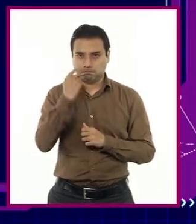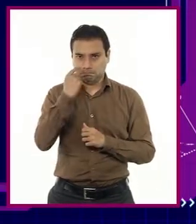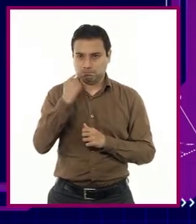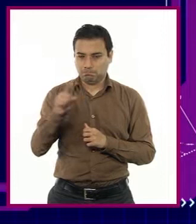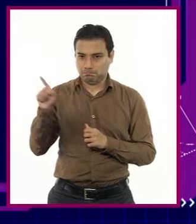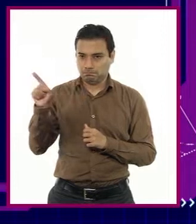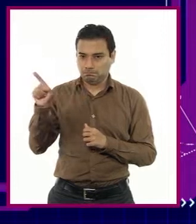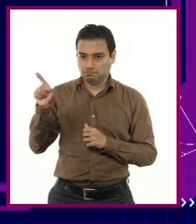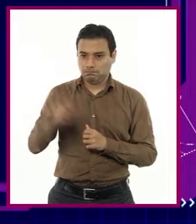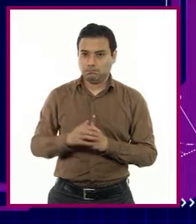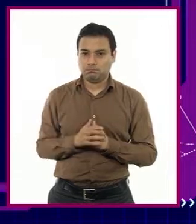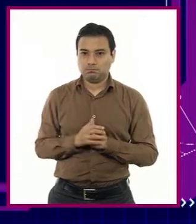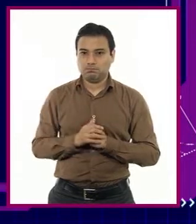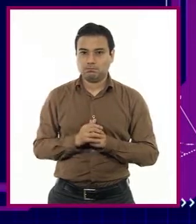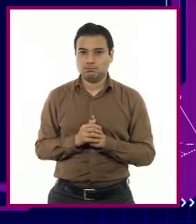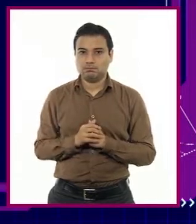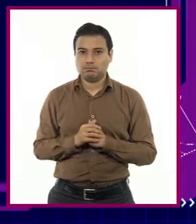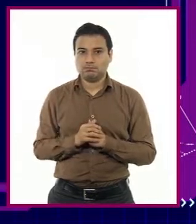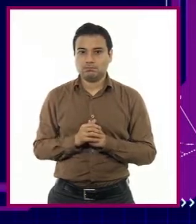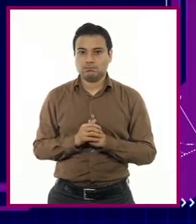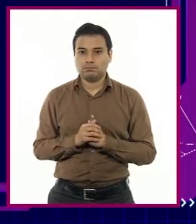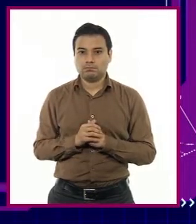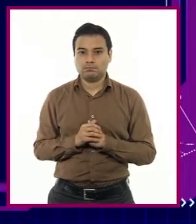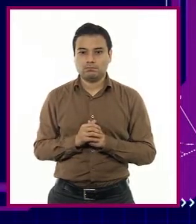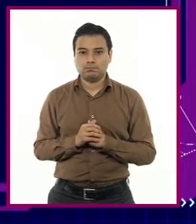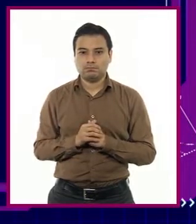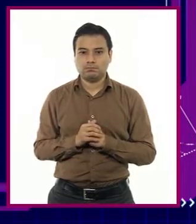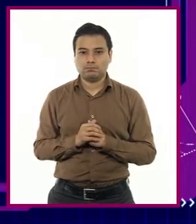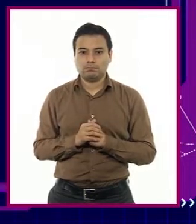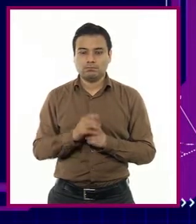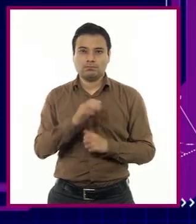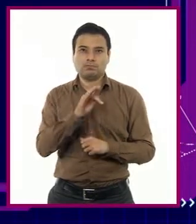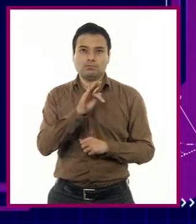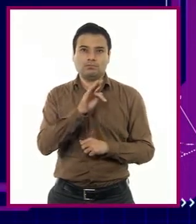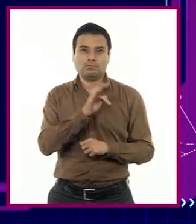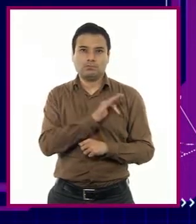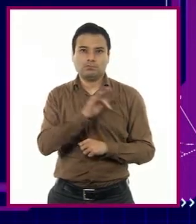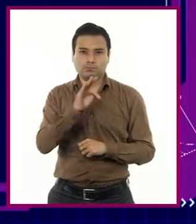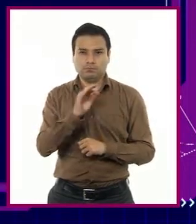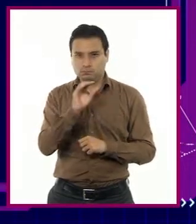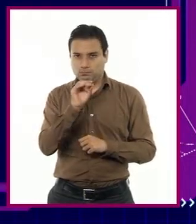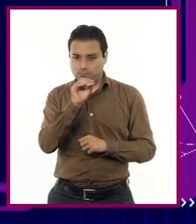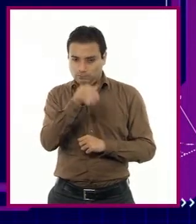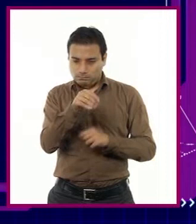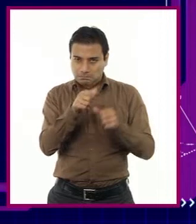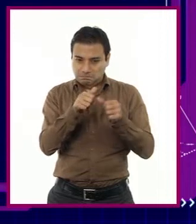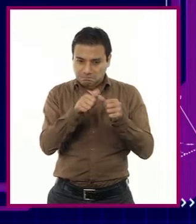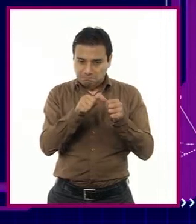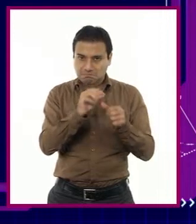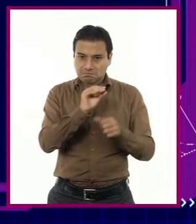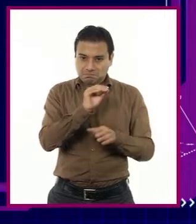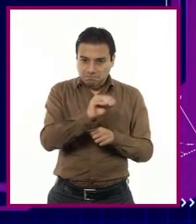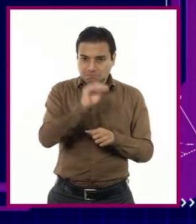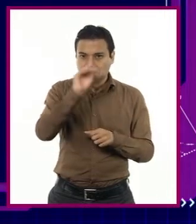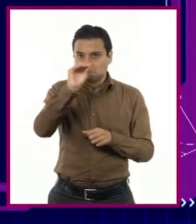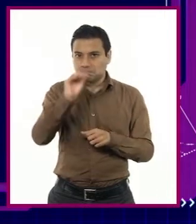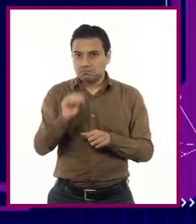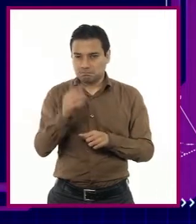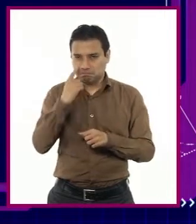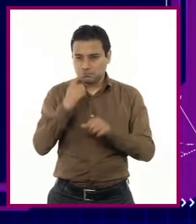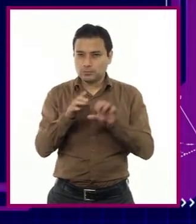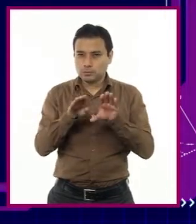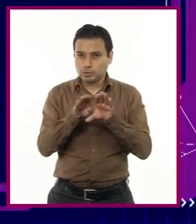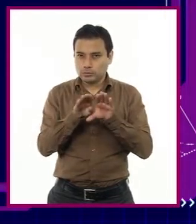interno del triángulo, podemos nombrar en sentido contrario a las manecillas del reloj, es decir, en sentido antihorario, o también